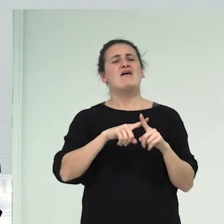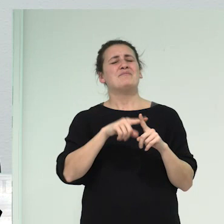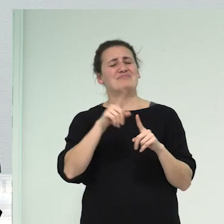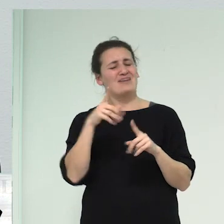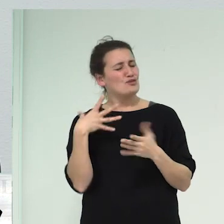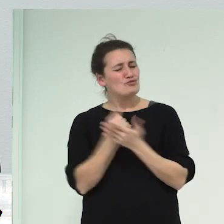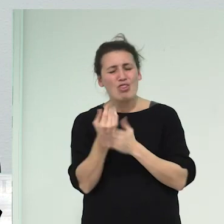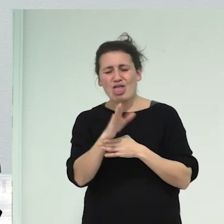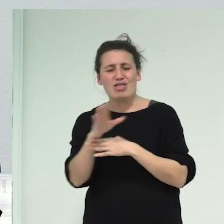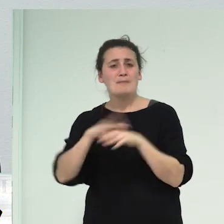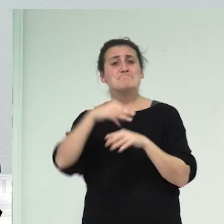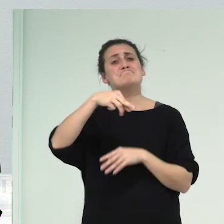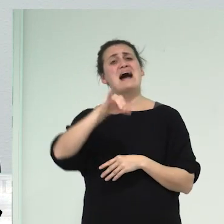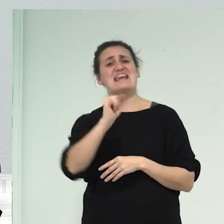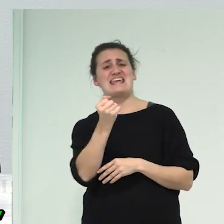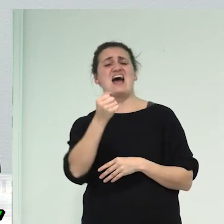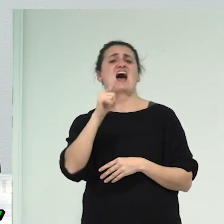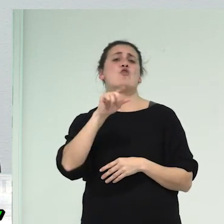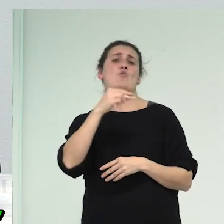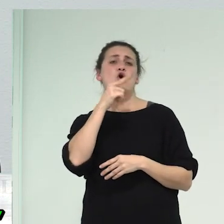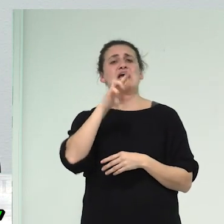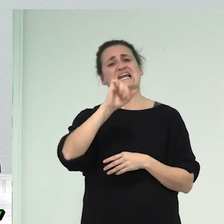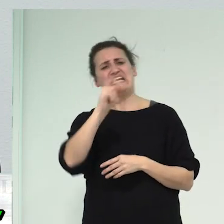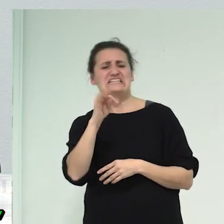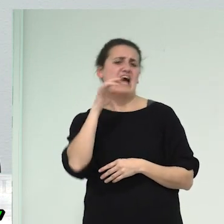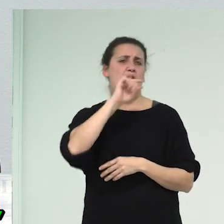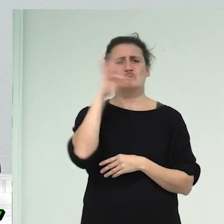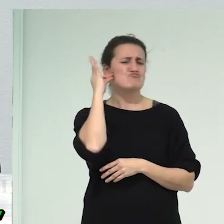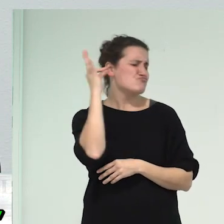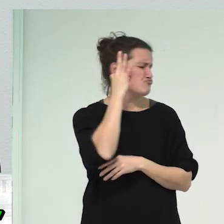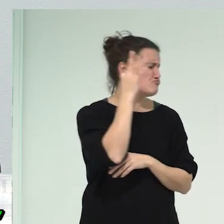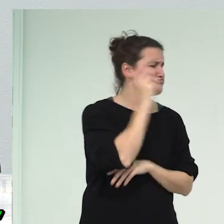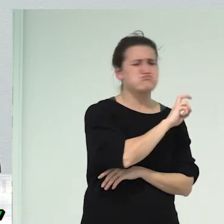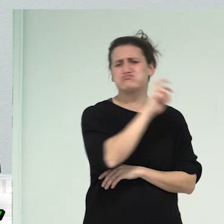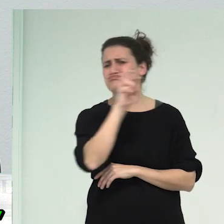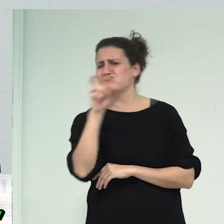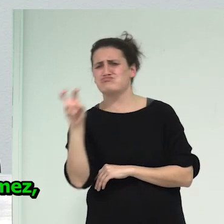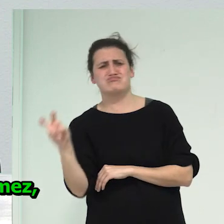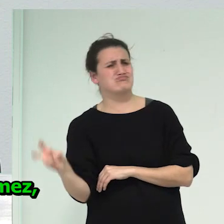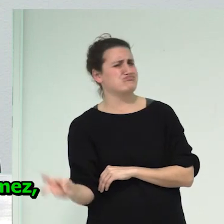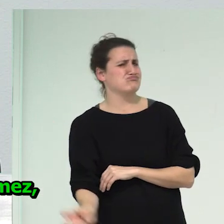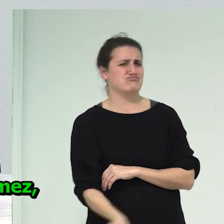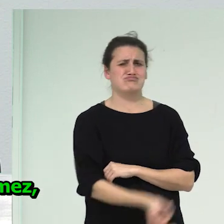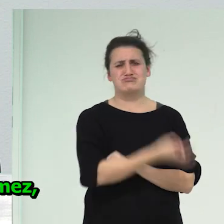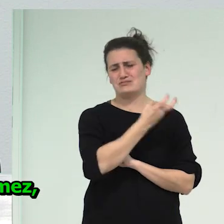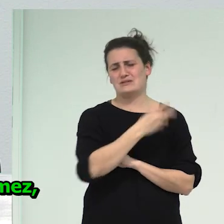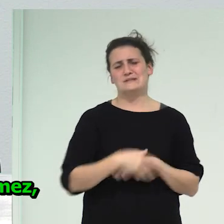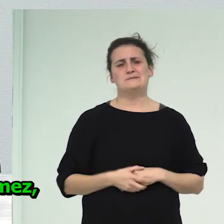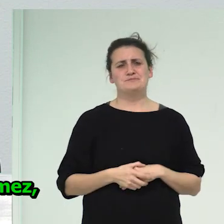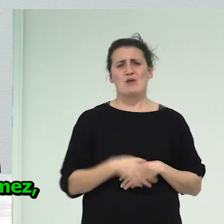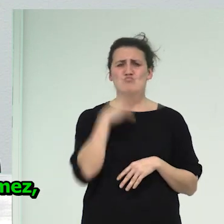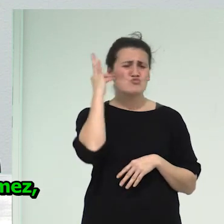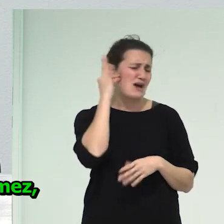ese sentido de María Lugones, de Rita Segato, de Karina Vidaseca, de Breni Mendoza, de Ochi Curiel, de Yuderkis